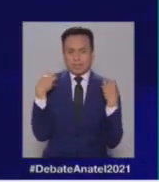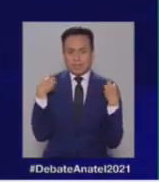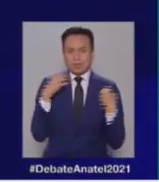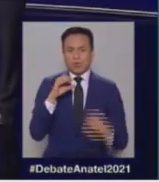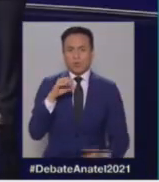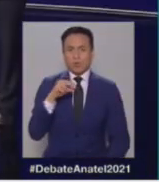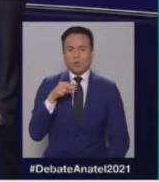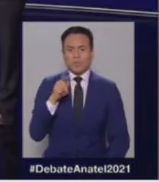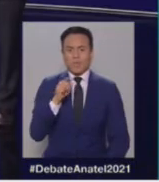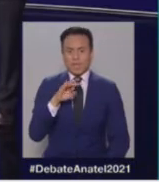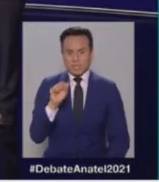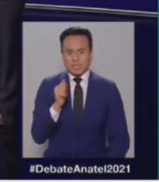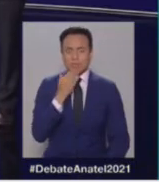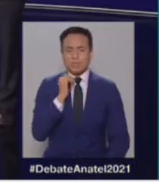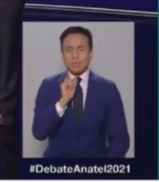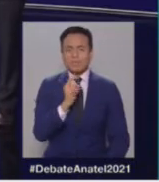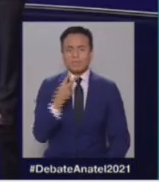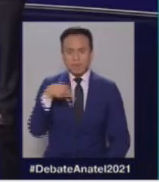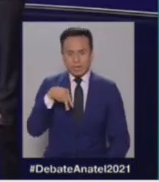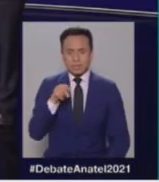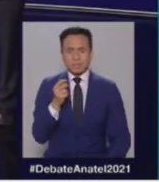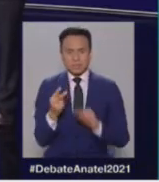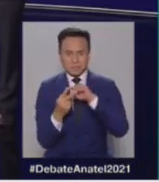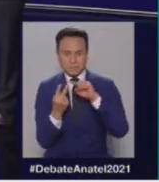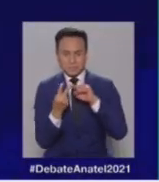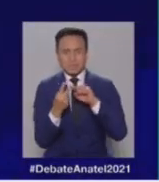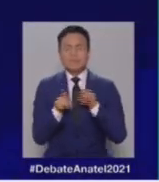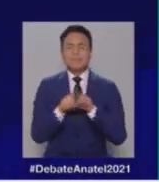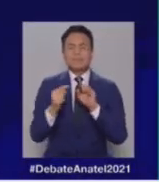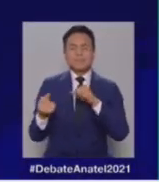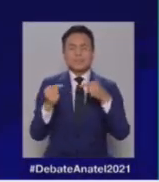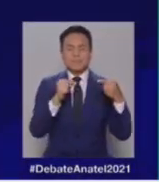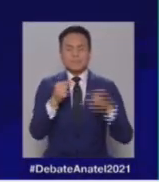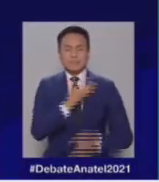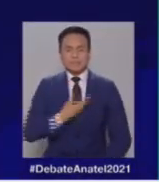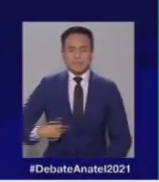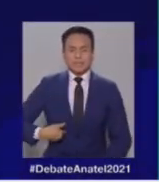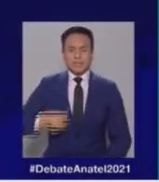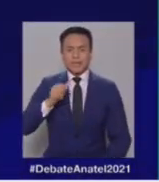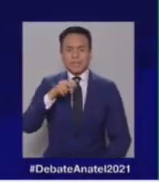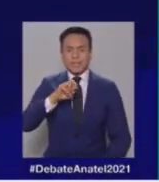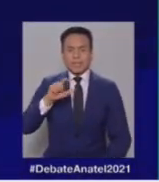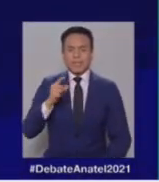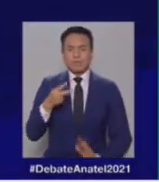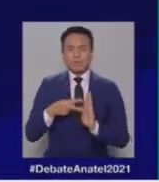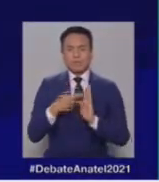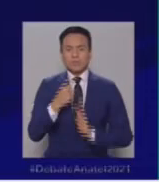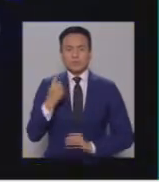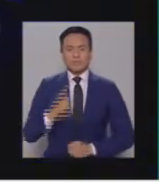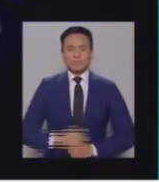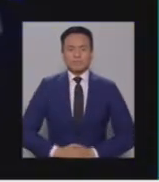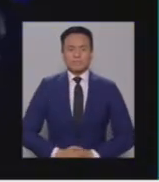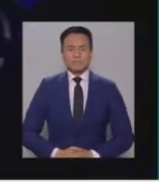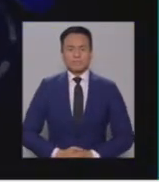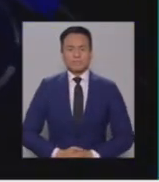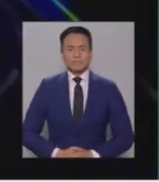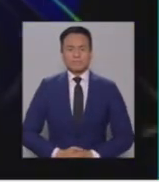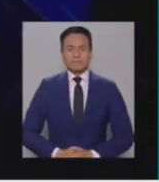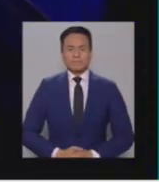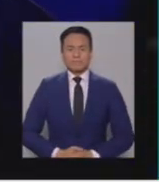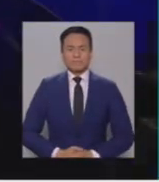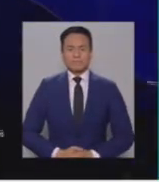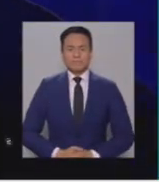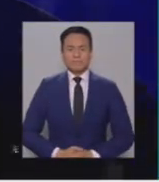Televisión Nacional, también estuvo Juan Manuel Astorga de Mega y Macarena Pizarro de Chilevisión.